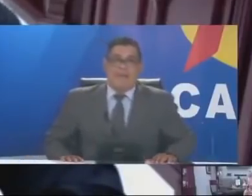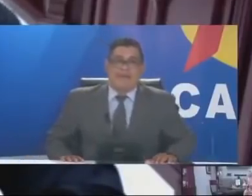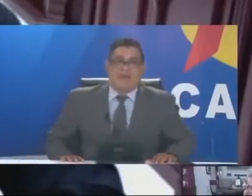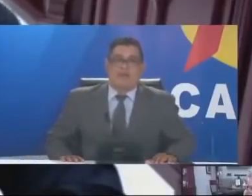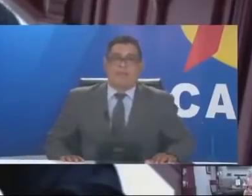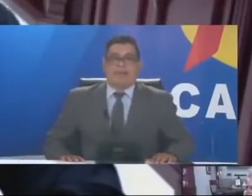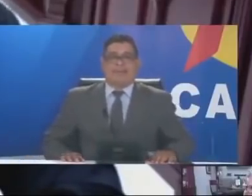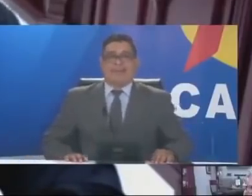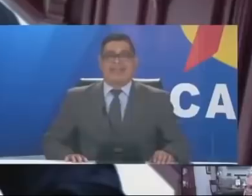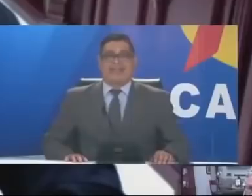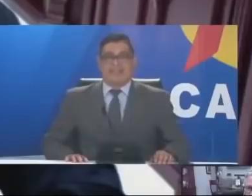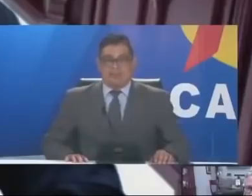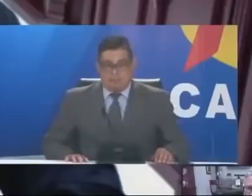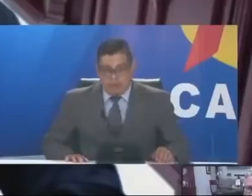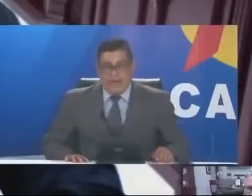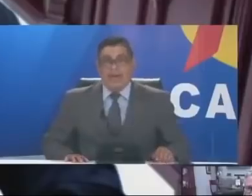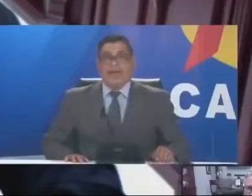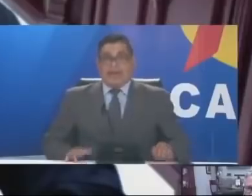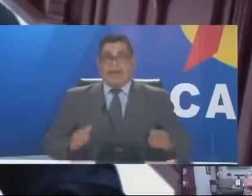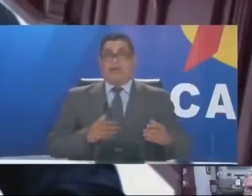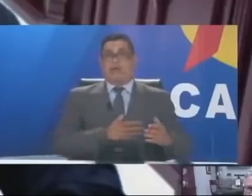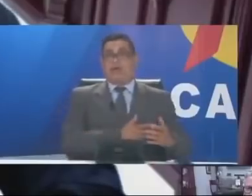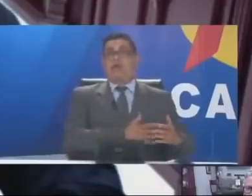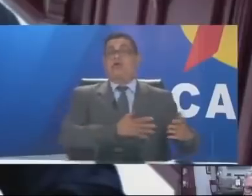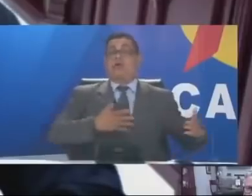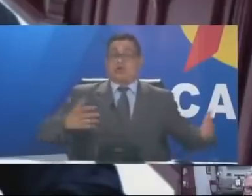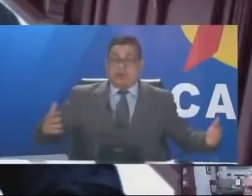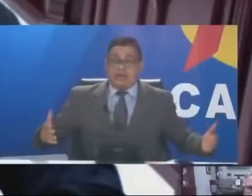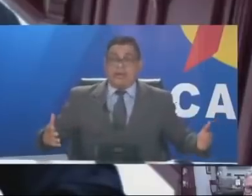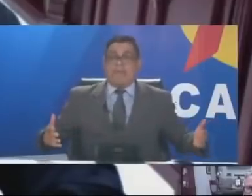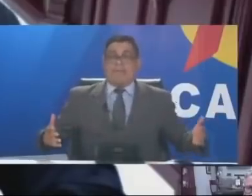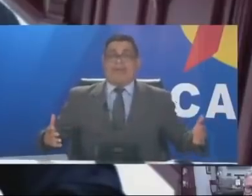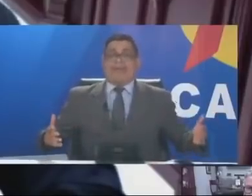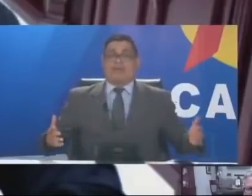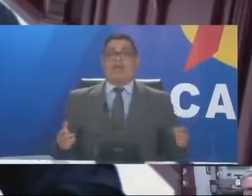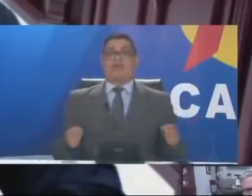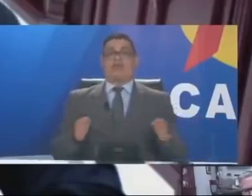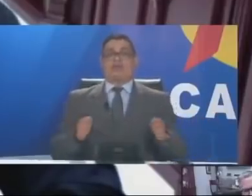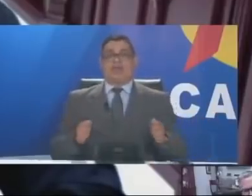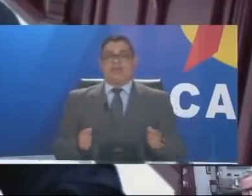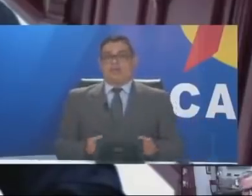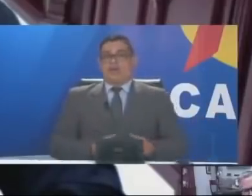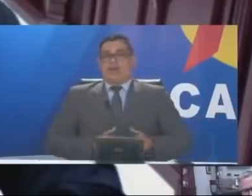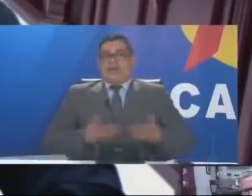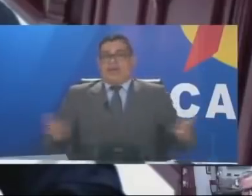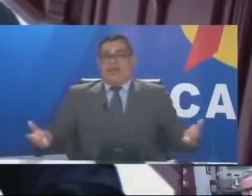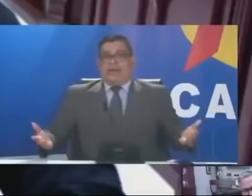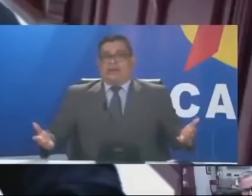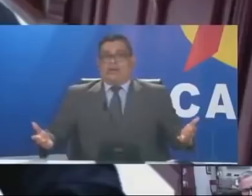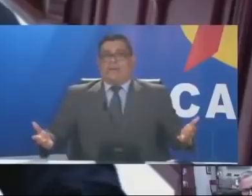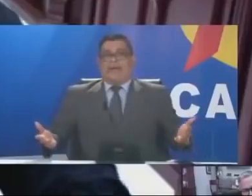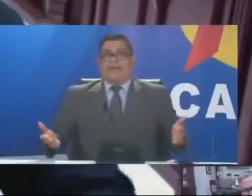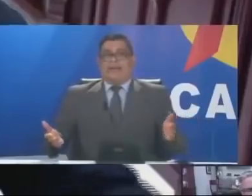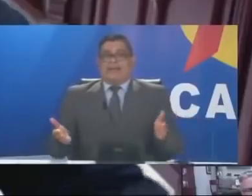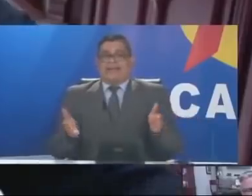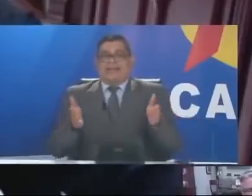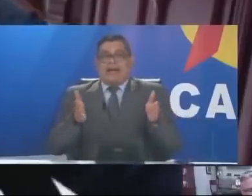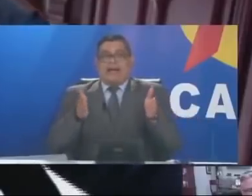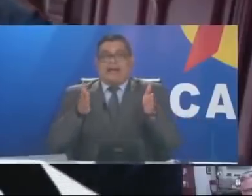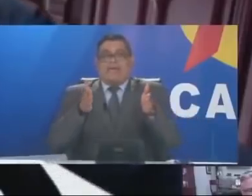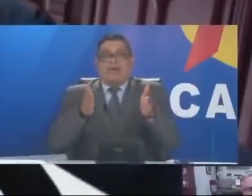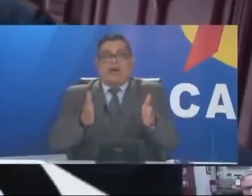apoyo a la administración del presidente nadie que le he escuchado algunos predicaciones donde usted ha dicho que solamente